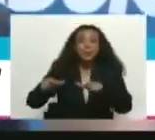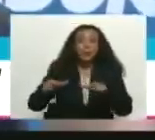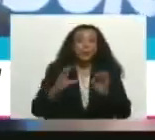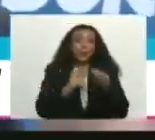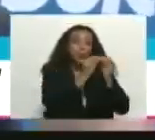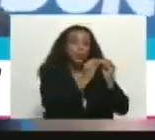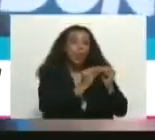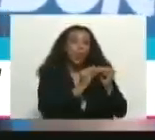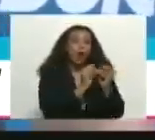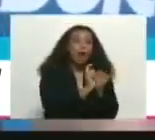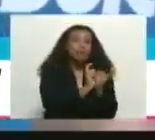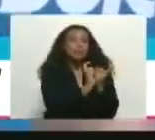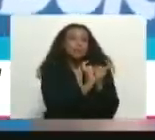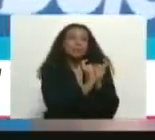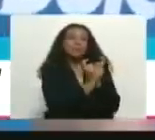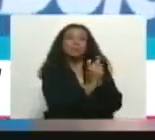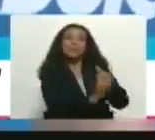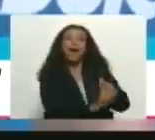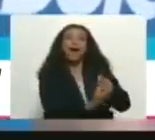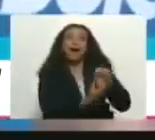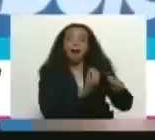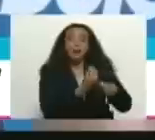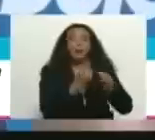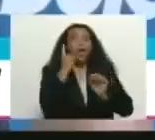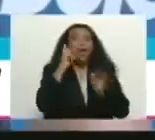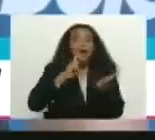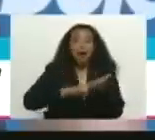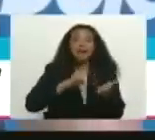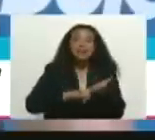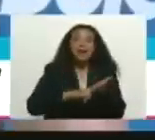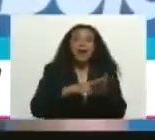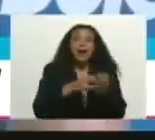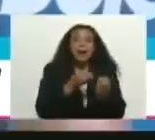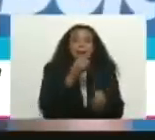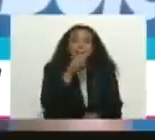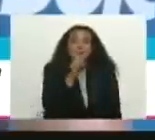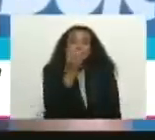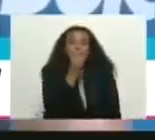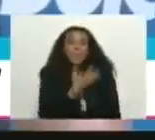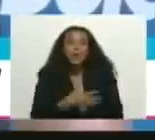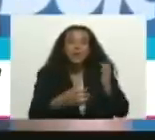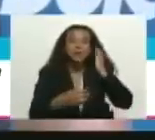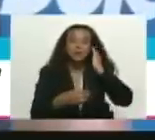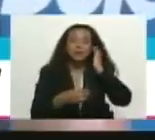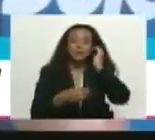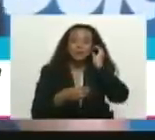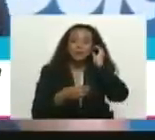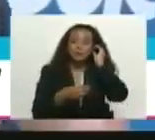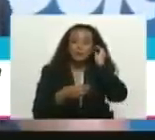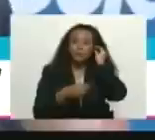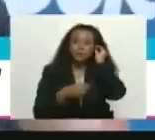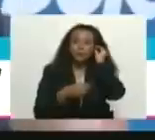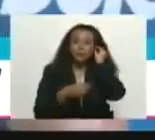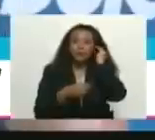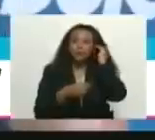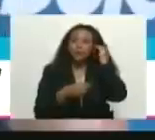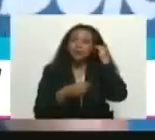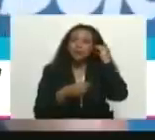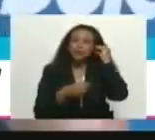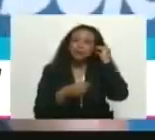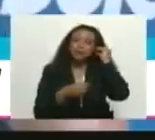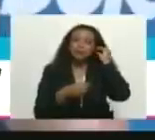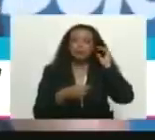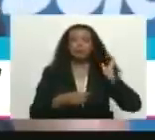a transformar y hacer realidad esta Venezuela Bella con los edificios más antiguos. Es